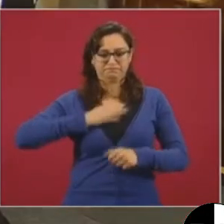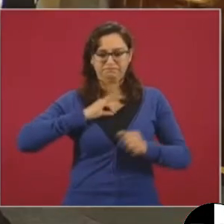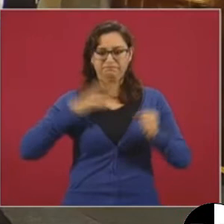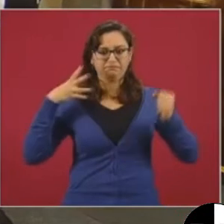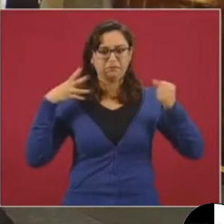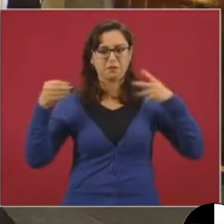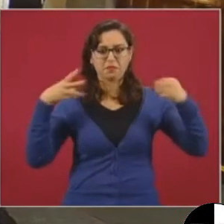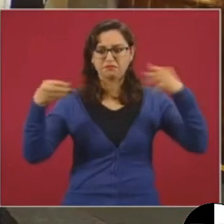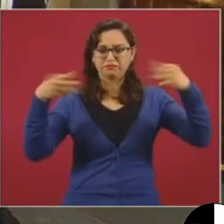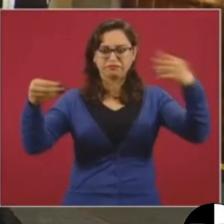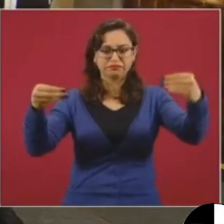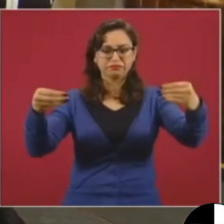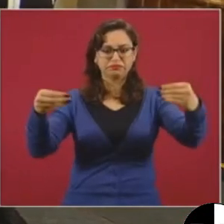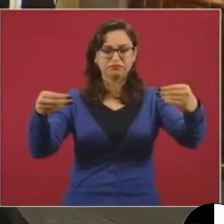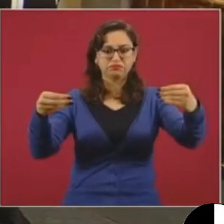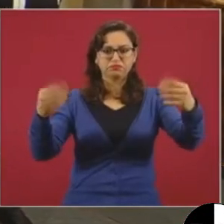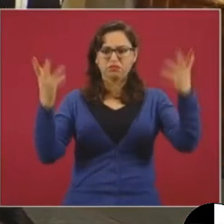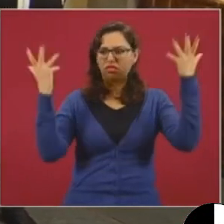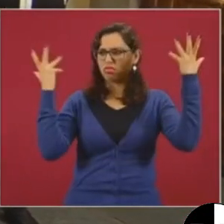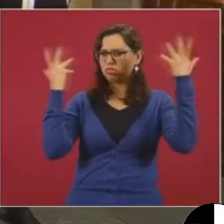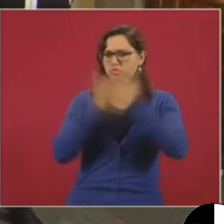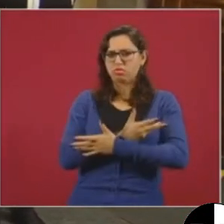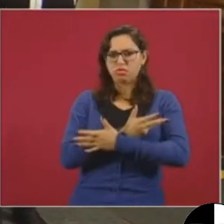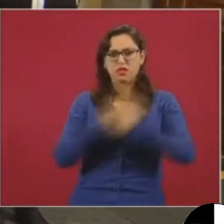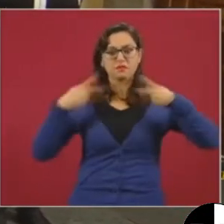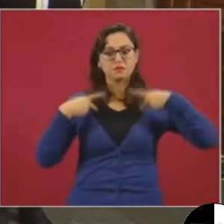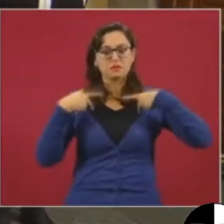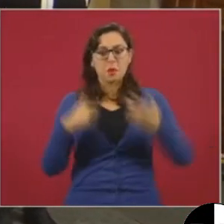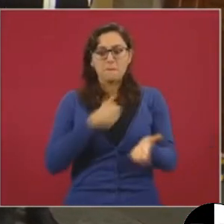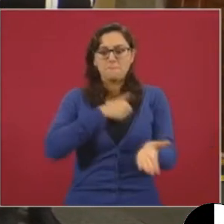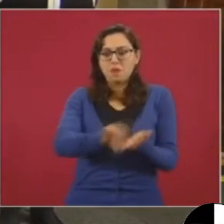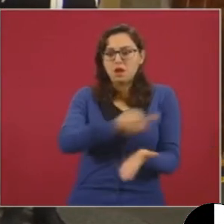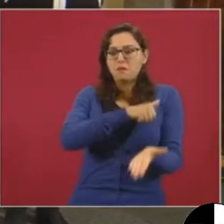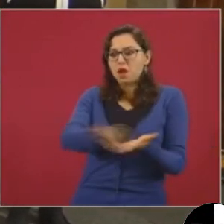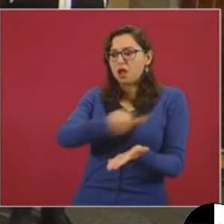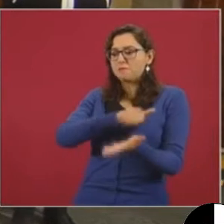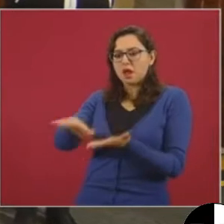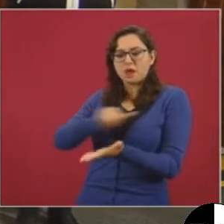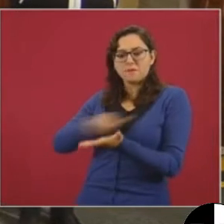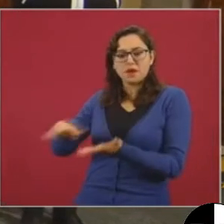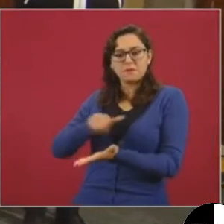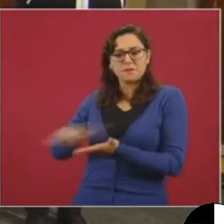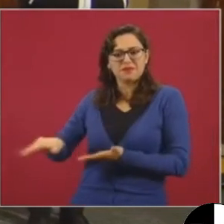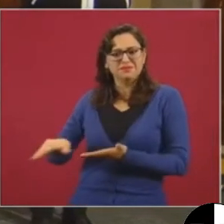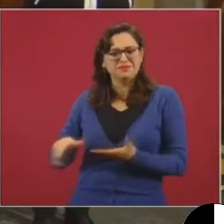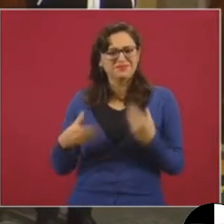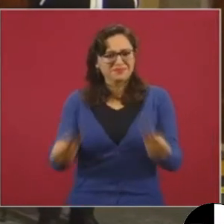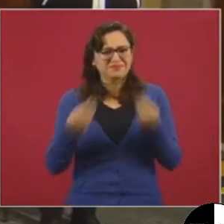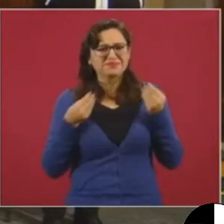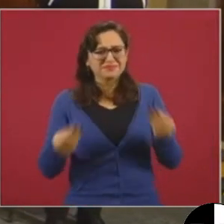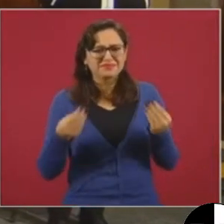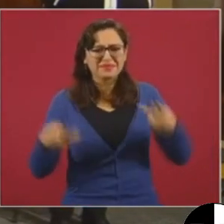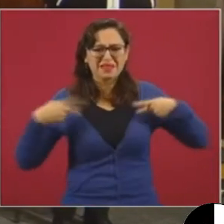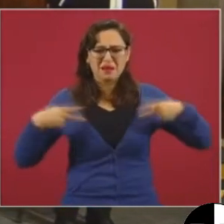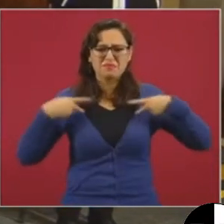De repente empiezan los despidos de trabajadores, pero de miles de